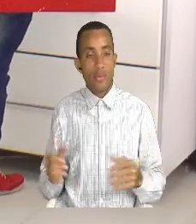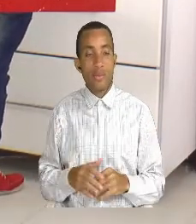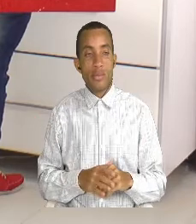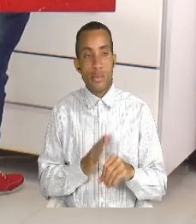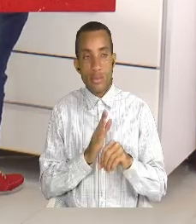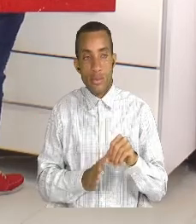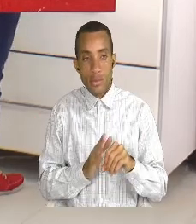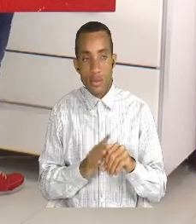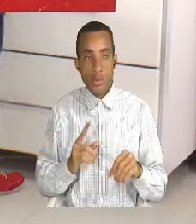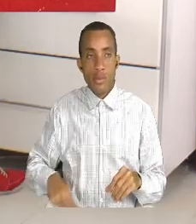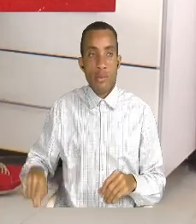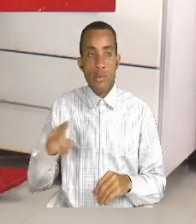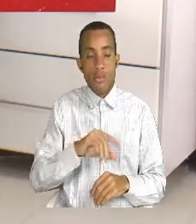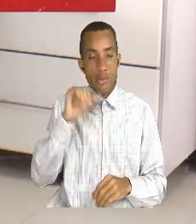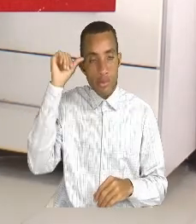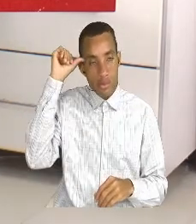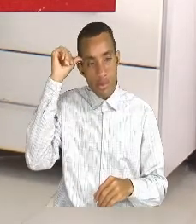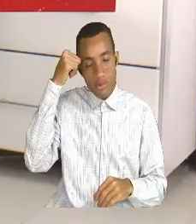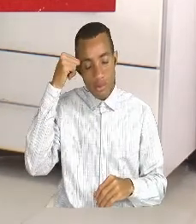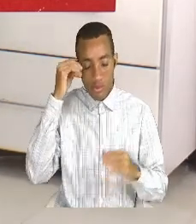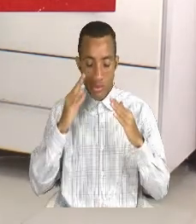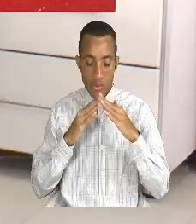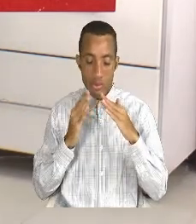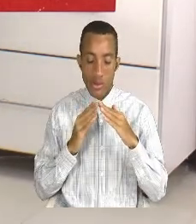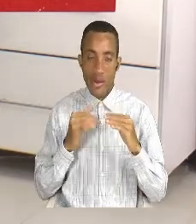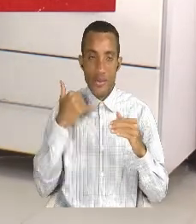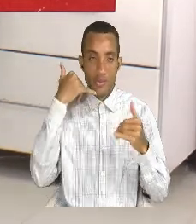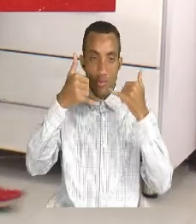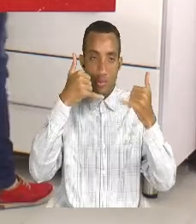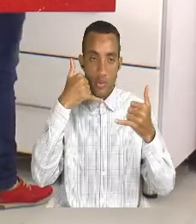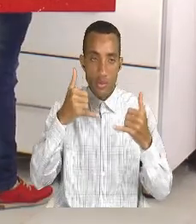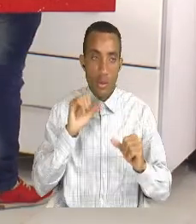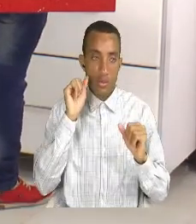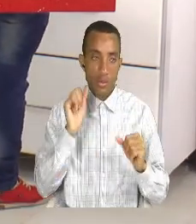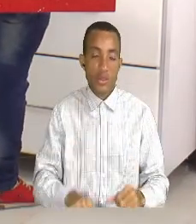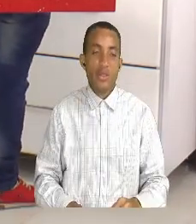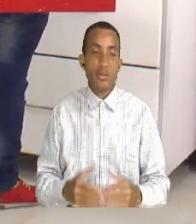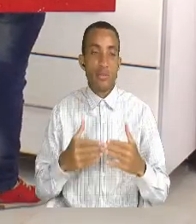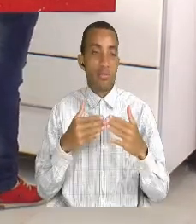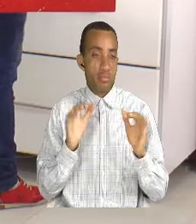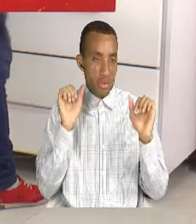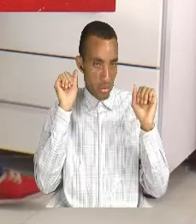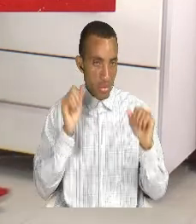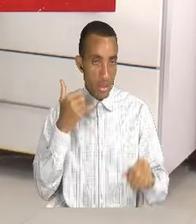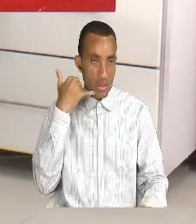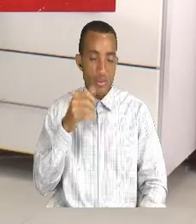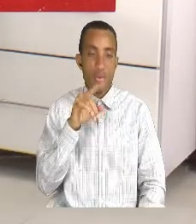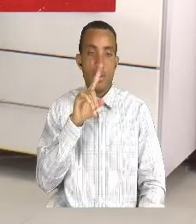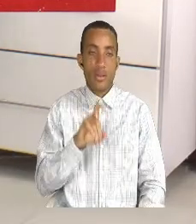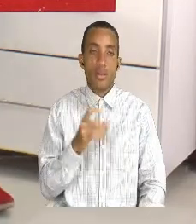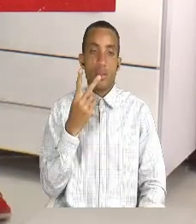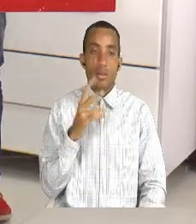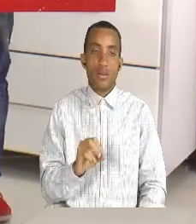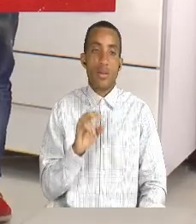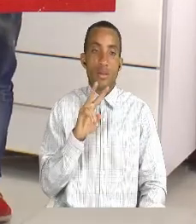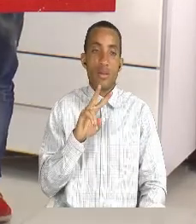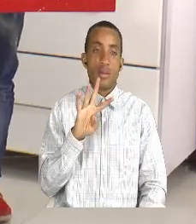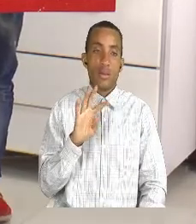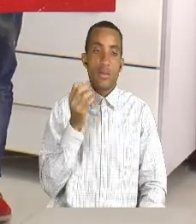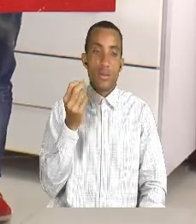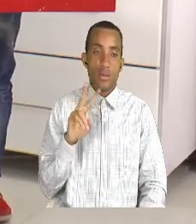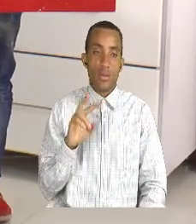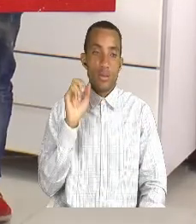televidentes, mientras tanto recuerden en casa que nuestra línea de participación se encuentra completamente disponible para que marquen ya 620-2412 y puedan